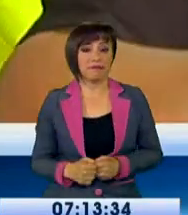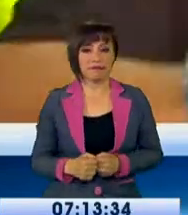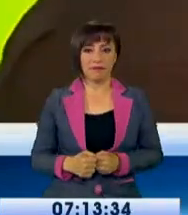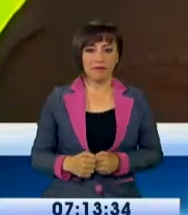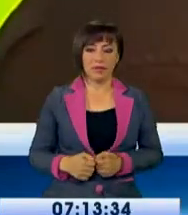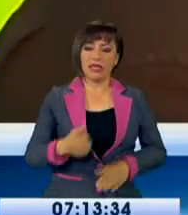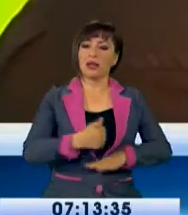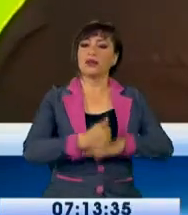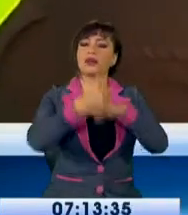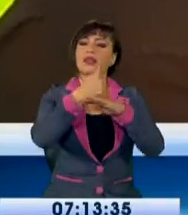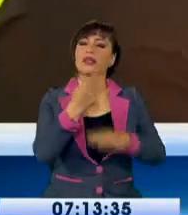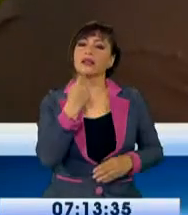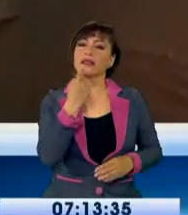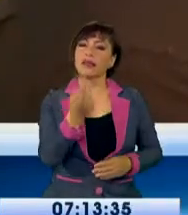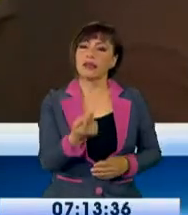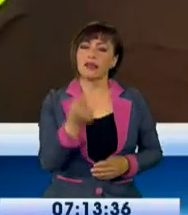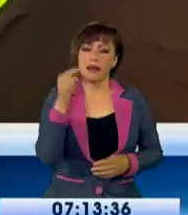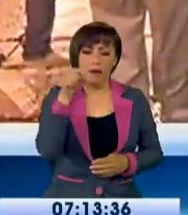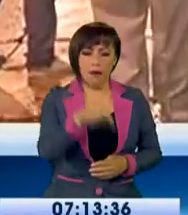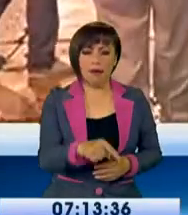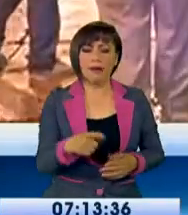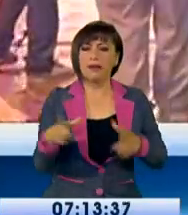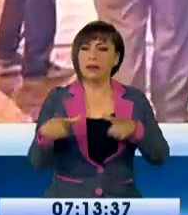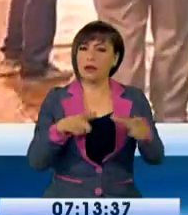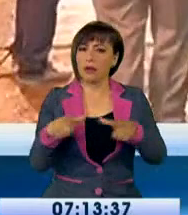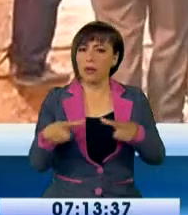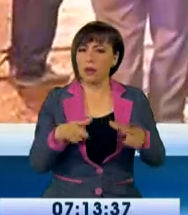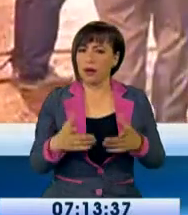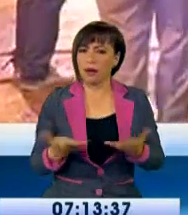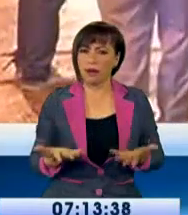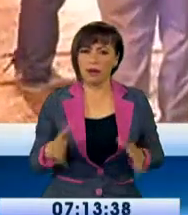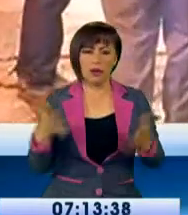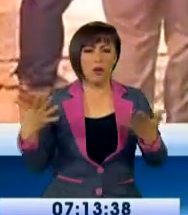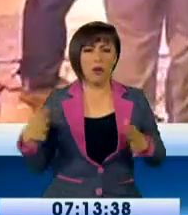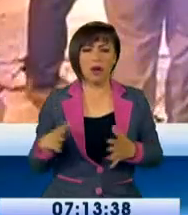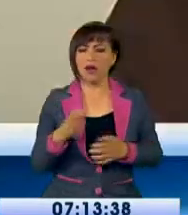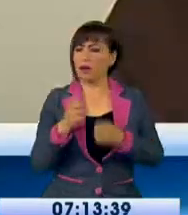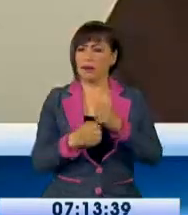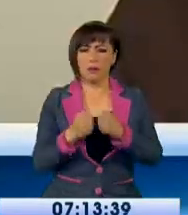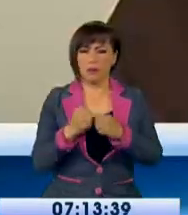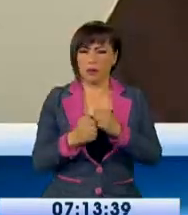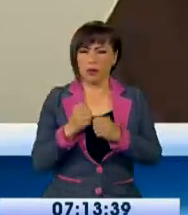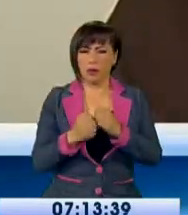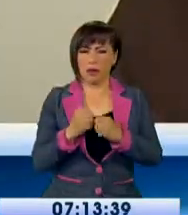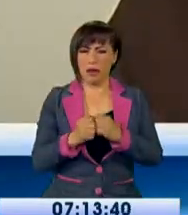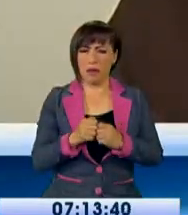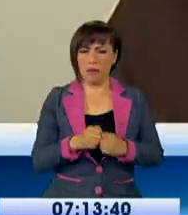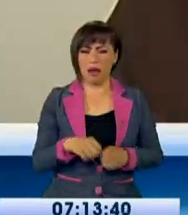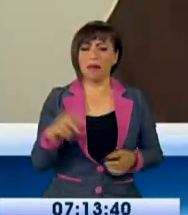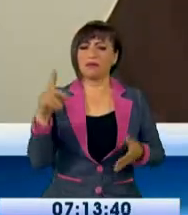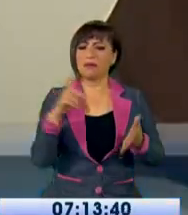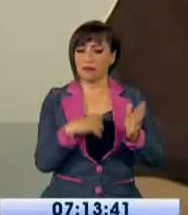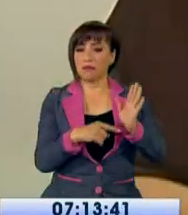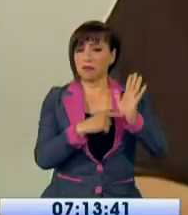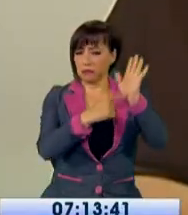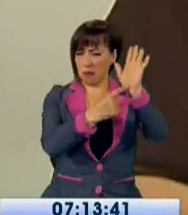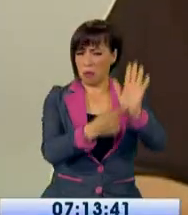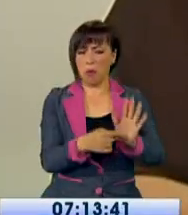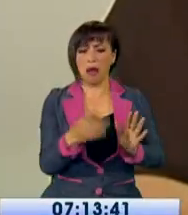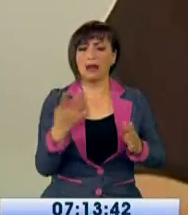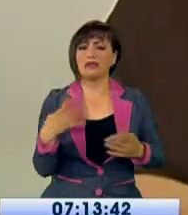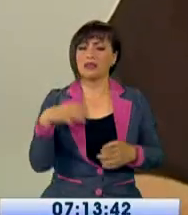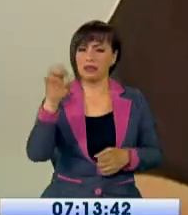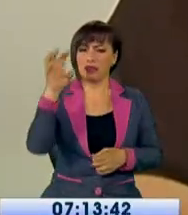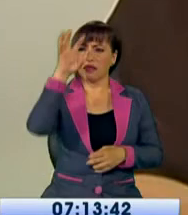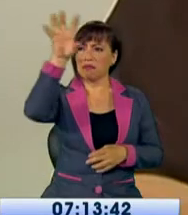tránsito municipal, en el sector no hay ningún problema de señalización. Hay correctamente señalización vertical. Y